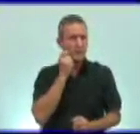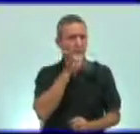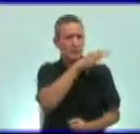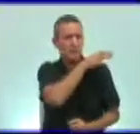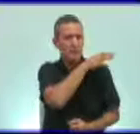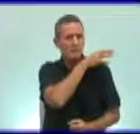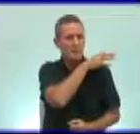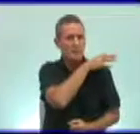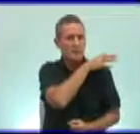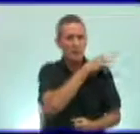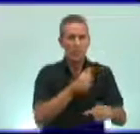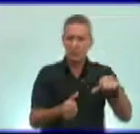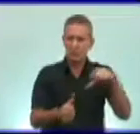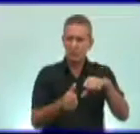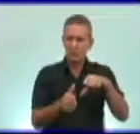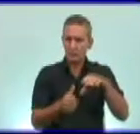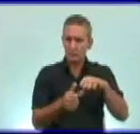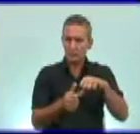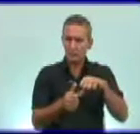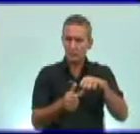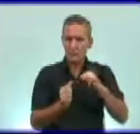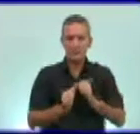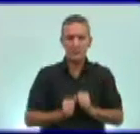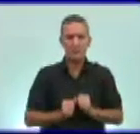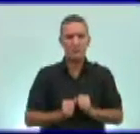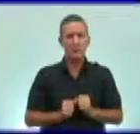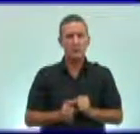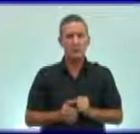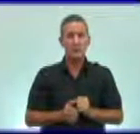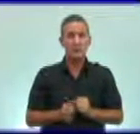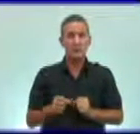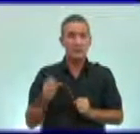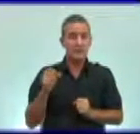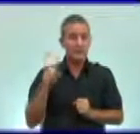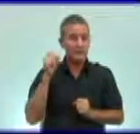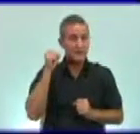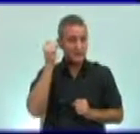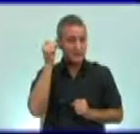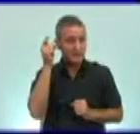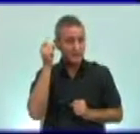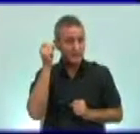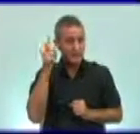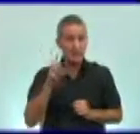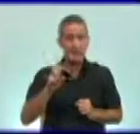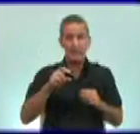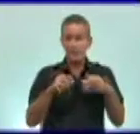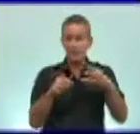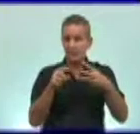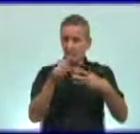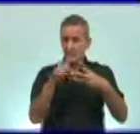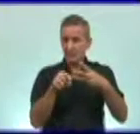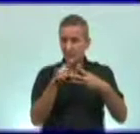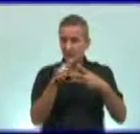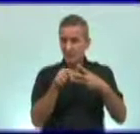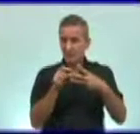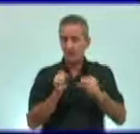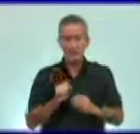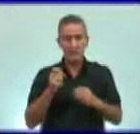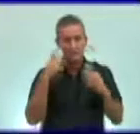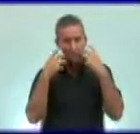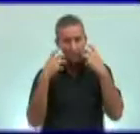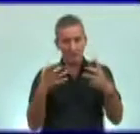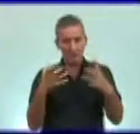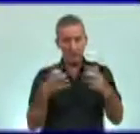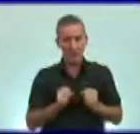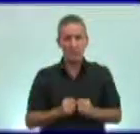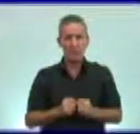y comportamiento democrático. Desde esta idea tenemos tres elementos esenciales. En alguna medida hemos contribuido a